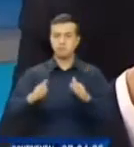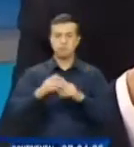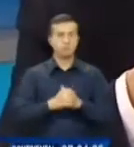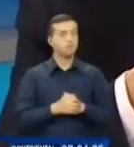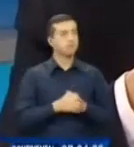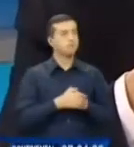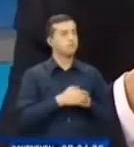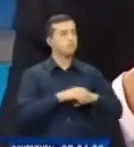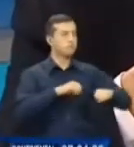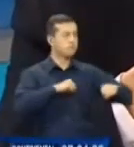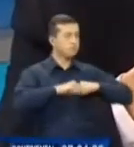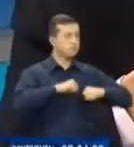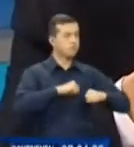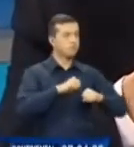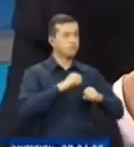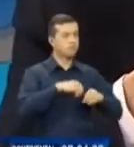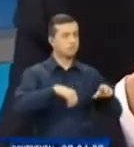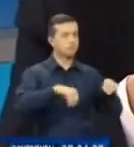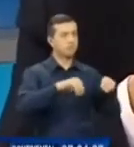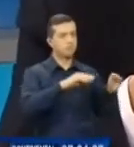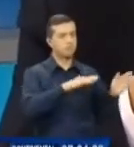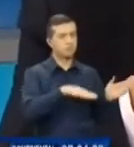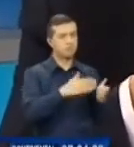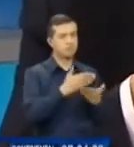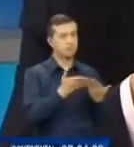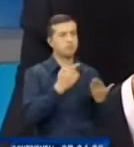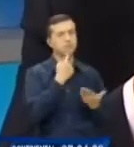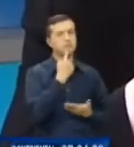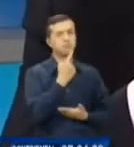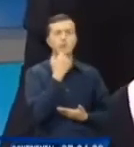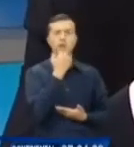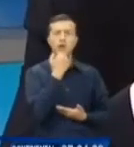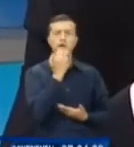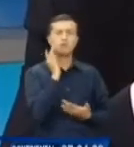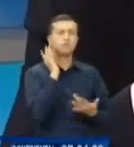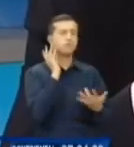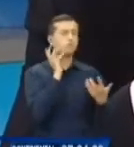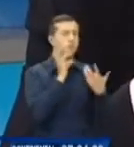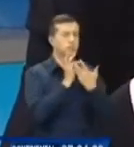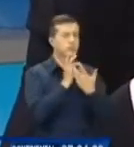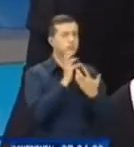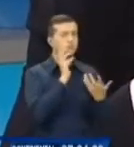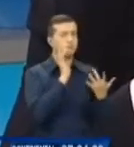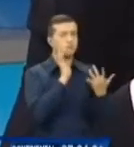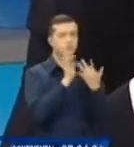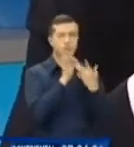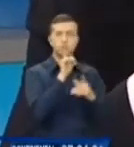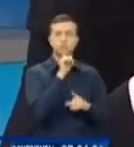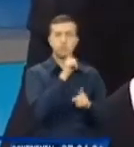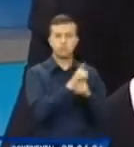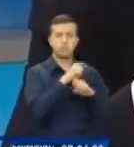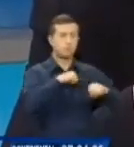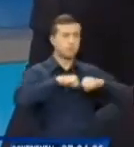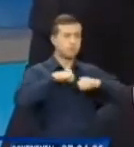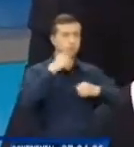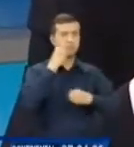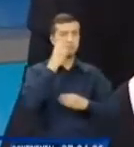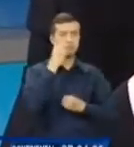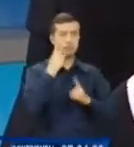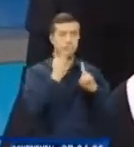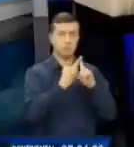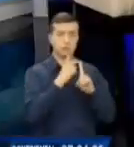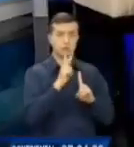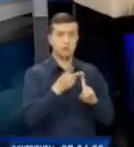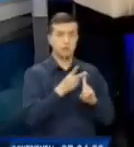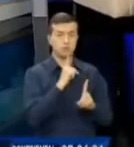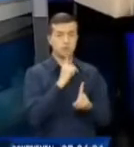los mecanismos de redistribución ahora ustedes han tenido algún contacto directo para en el tratamiento de este informe tanto en el primero como